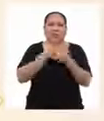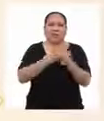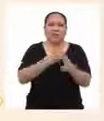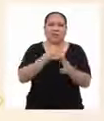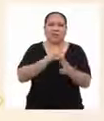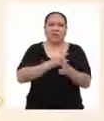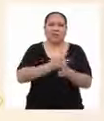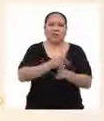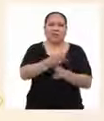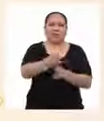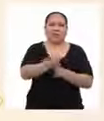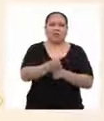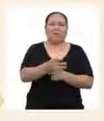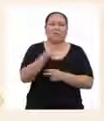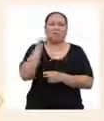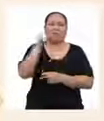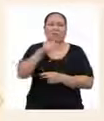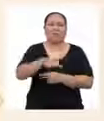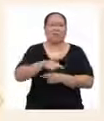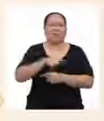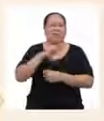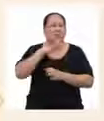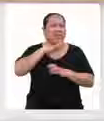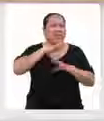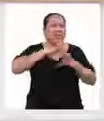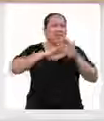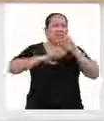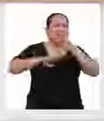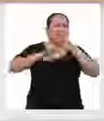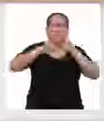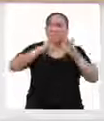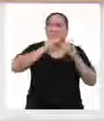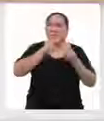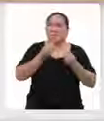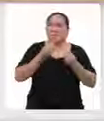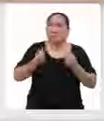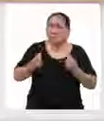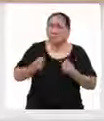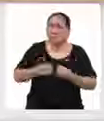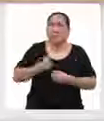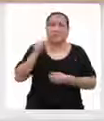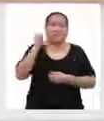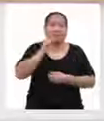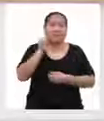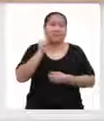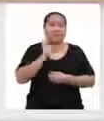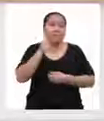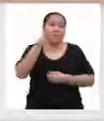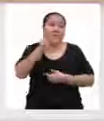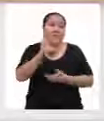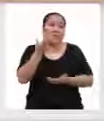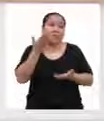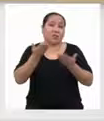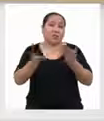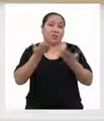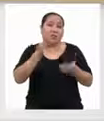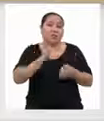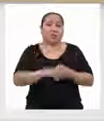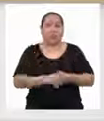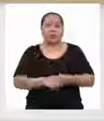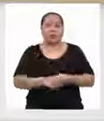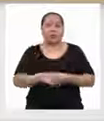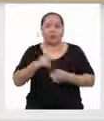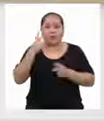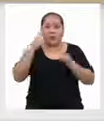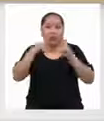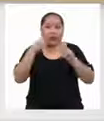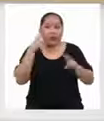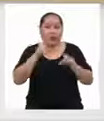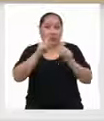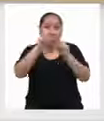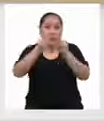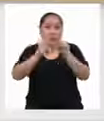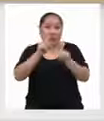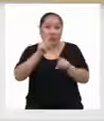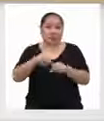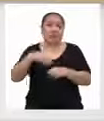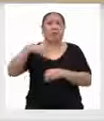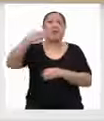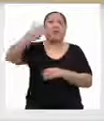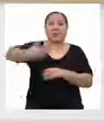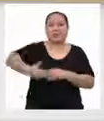ruta. Debe ser muy estresante. Sí, y eso es algo que tal vez podrías medir en una próxima encuesta,